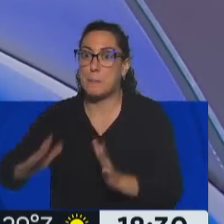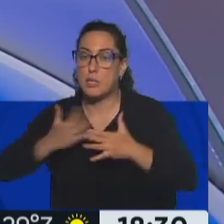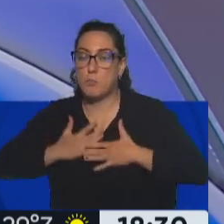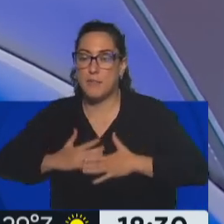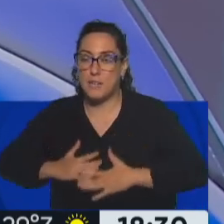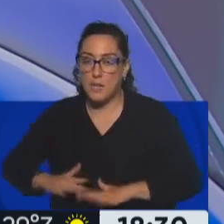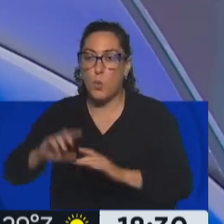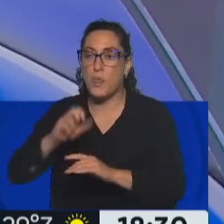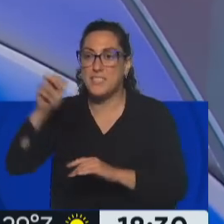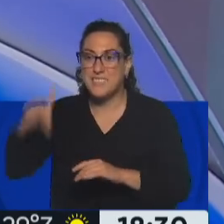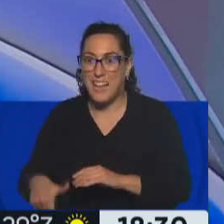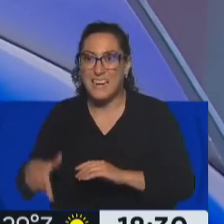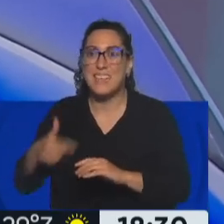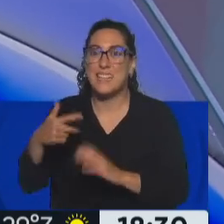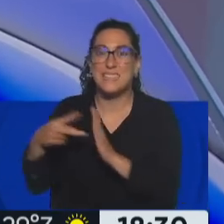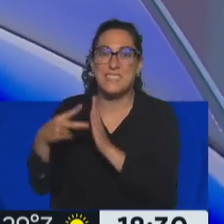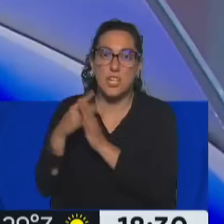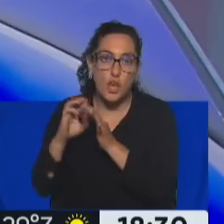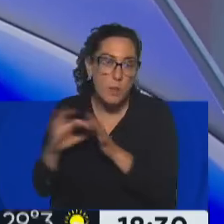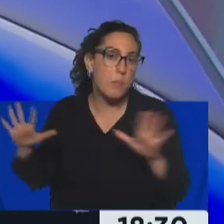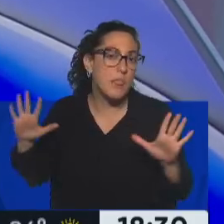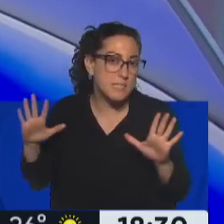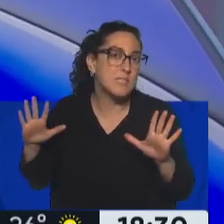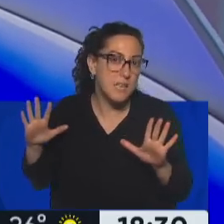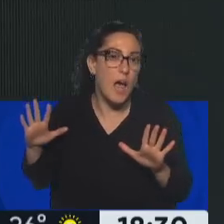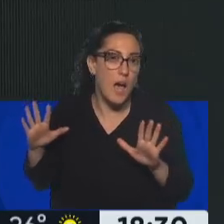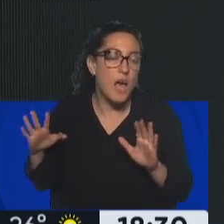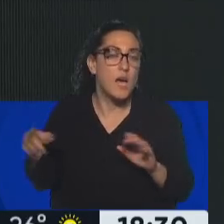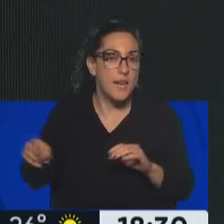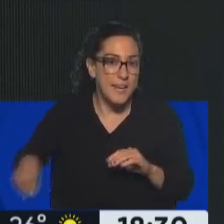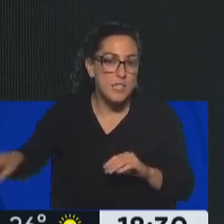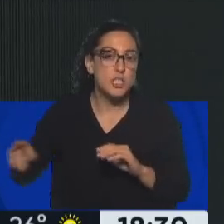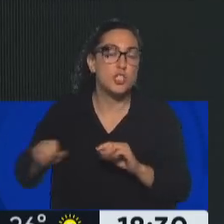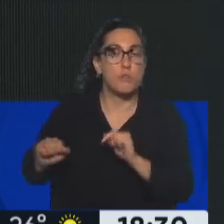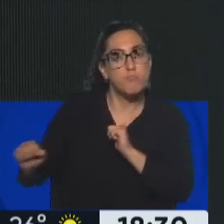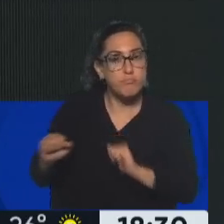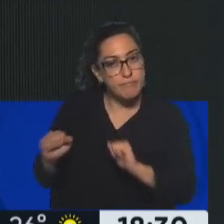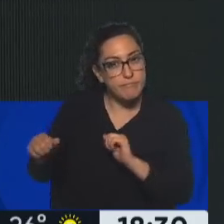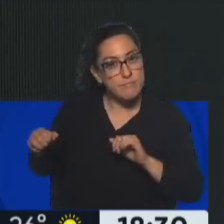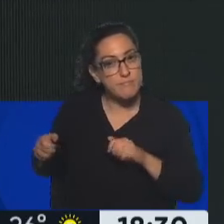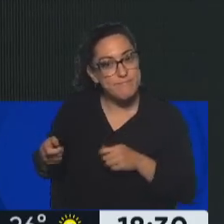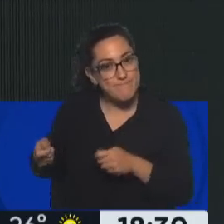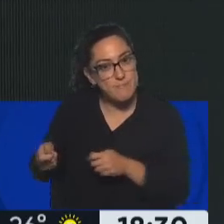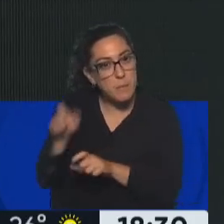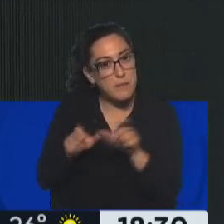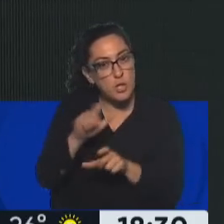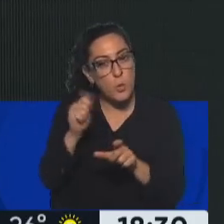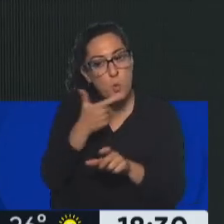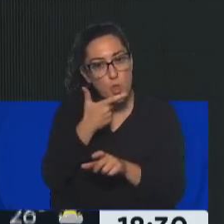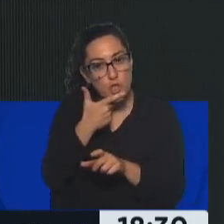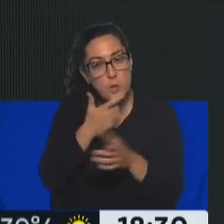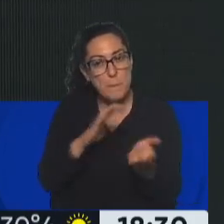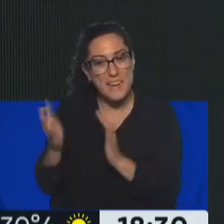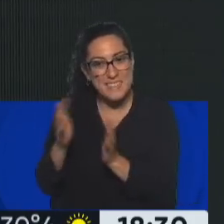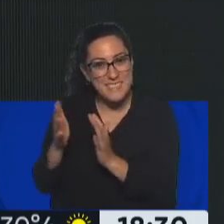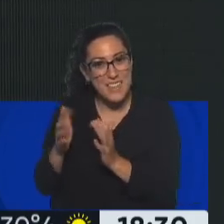un Kurdistán sirio independiente que estimule, provoque que los kurdos turcos busquen hacer algo